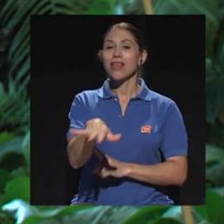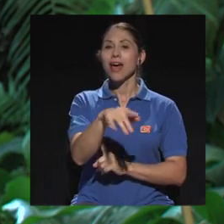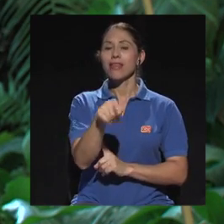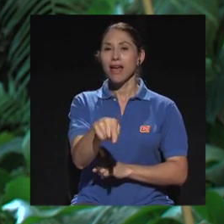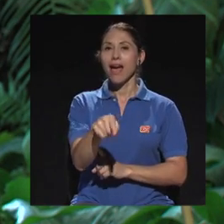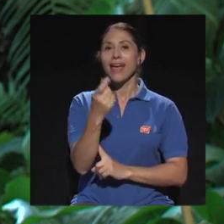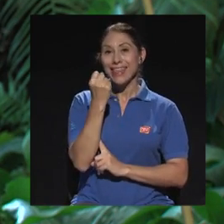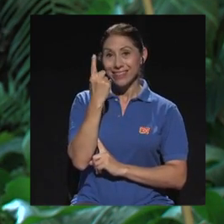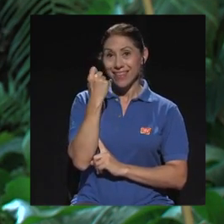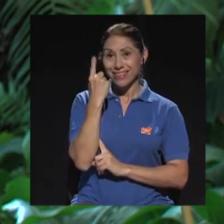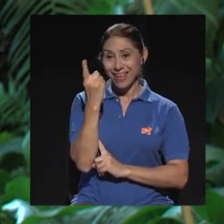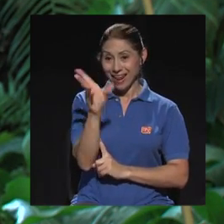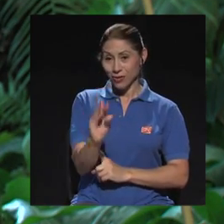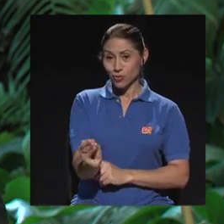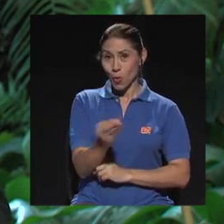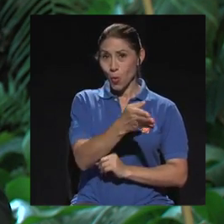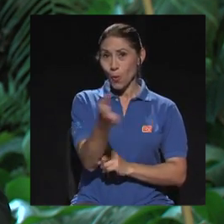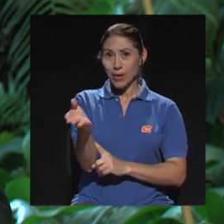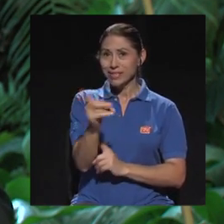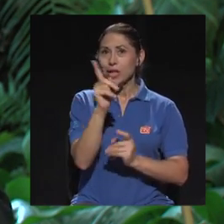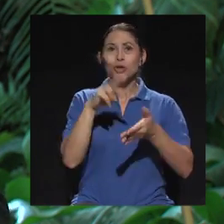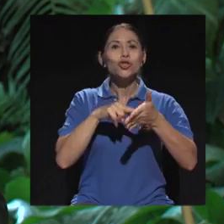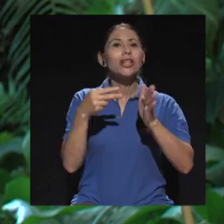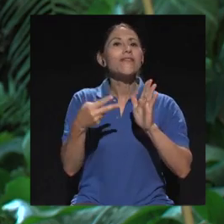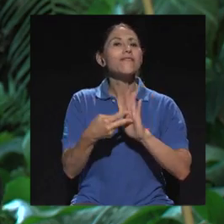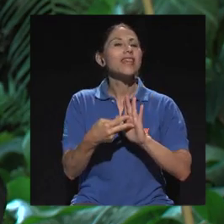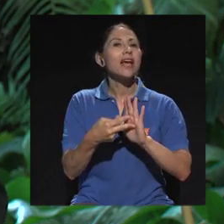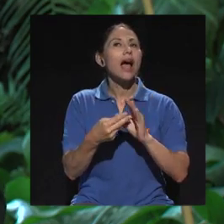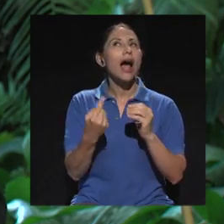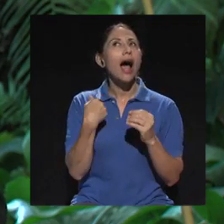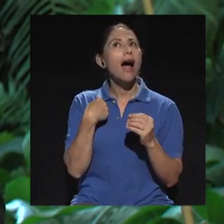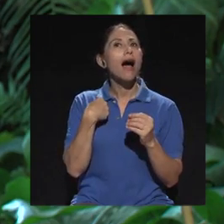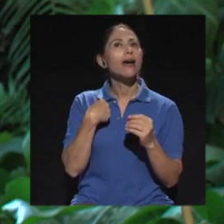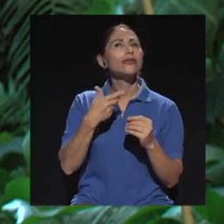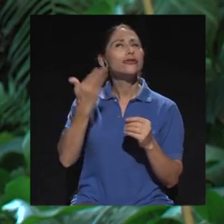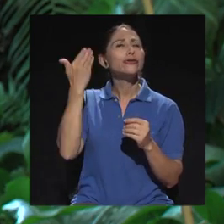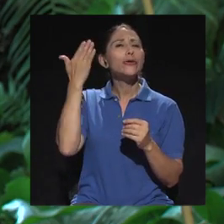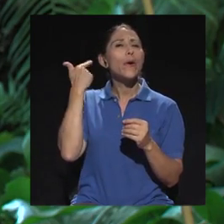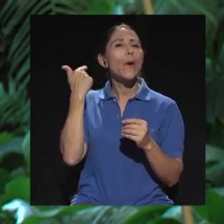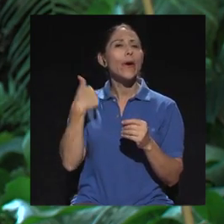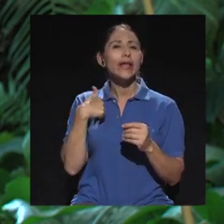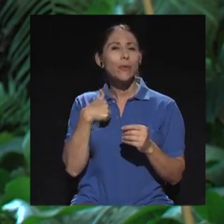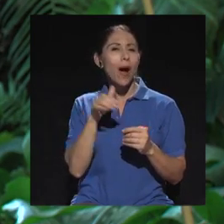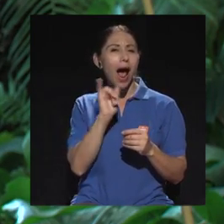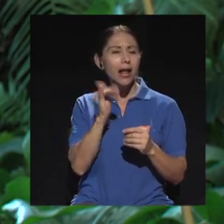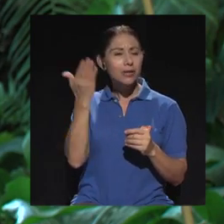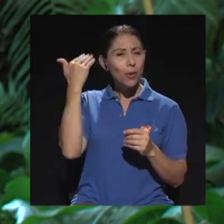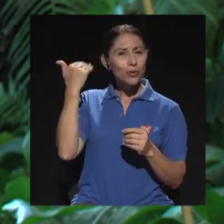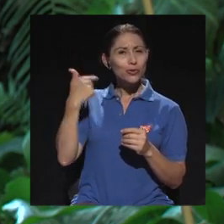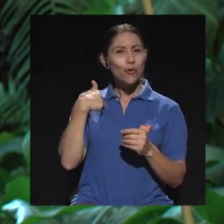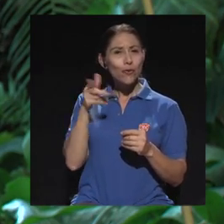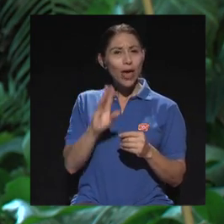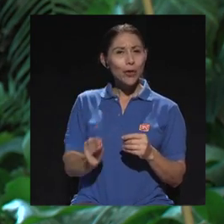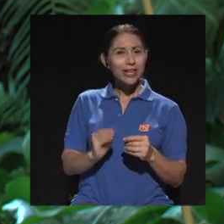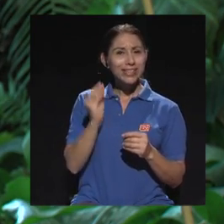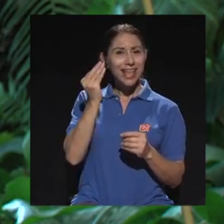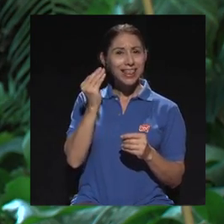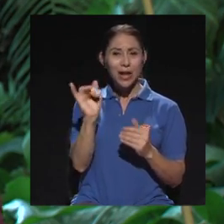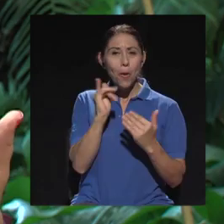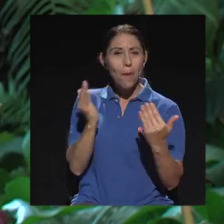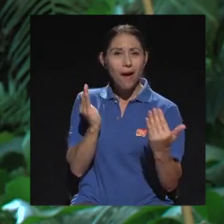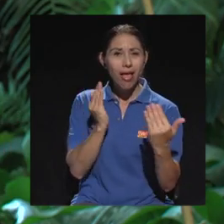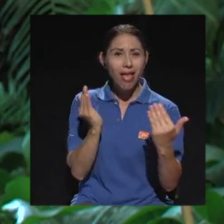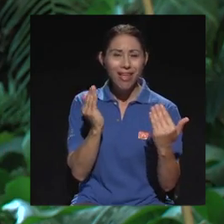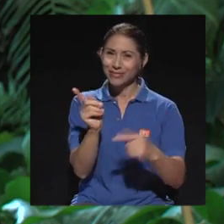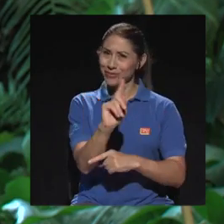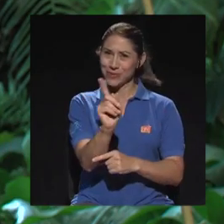y jóvenes no puede quedarse en el entendimiento de lo que fui yo cuando fui adolescente o cuando fui joven, ¿verdad? Es decir, hay un